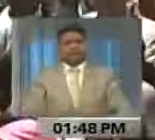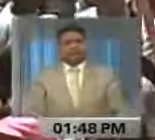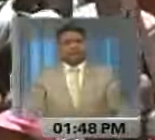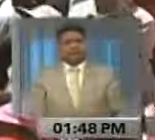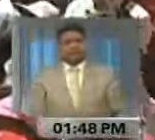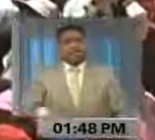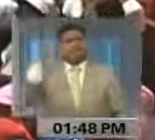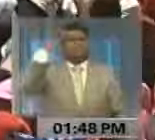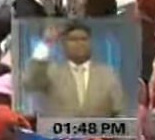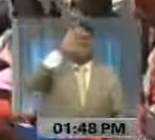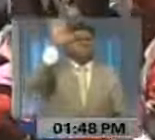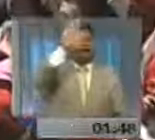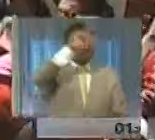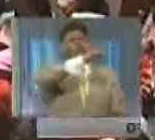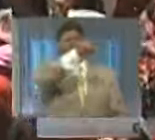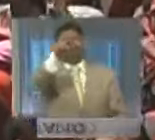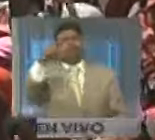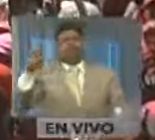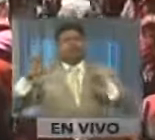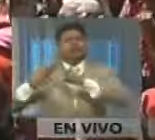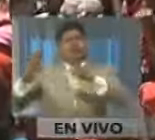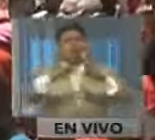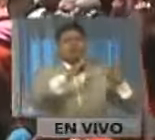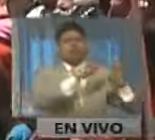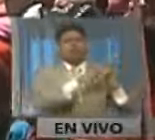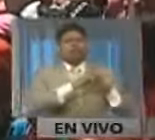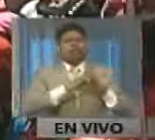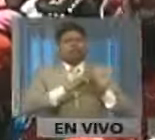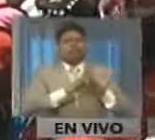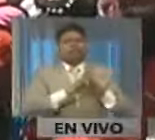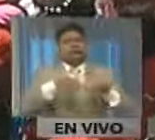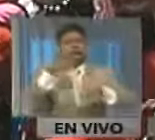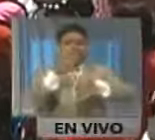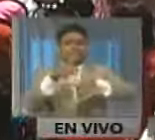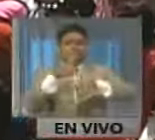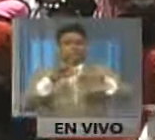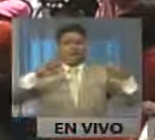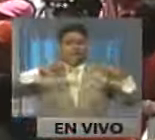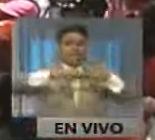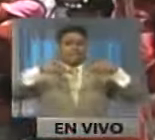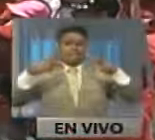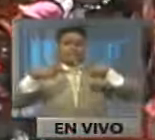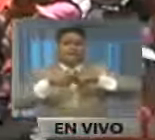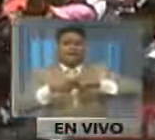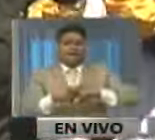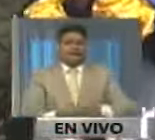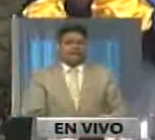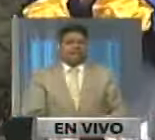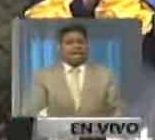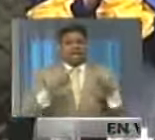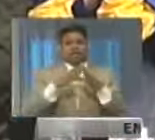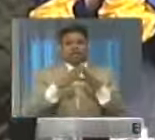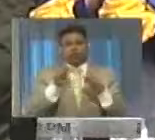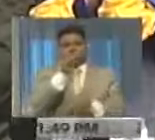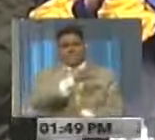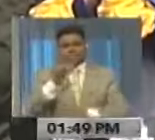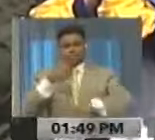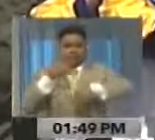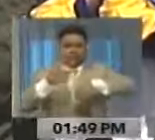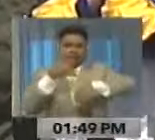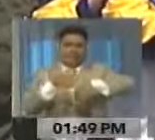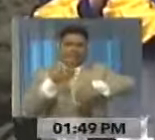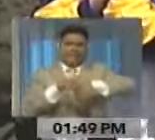Un saludo a la comunidad de homosexuales, lesbianas, travestis, leales a Chávez